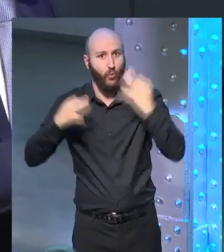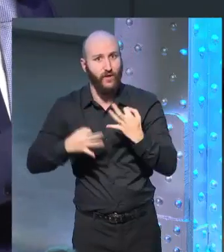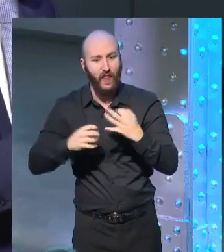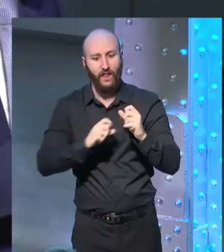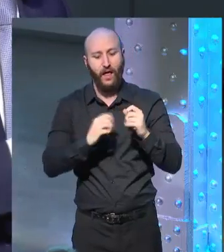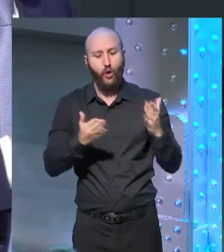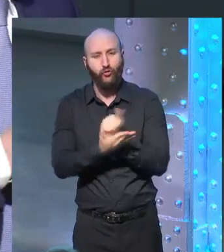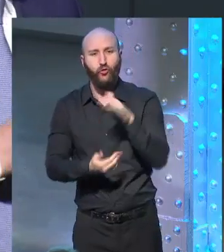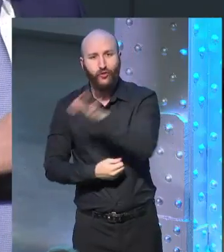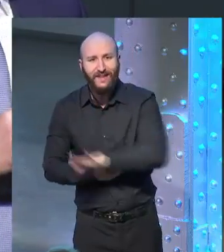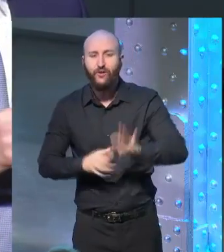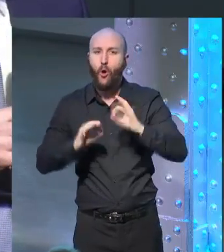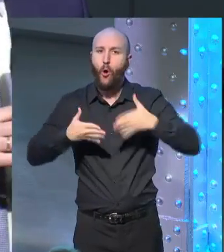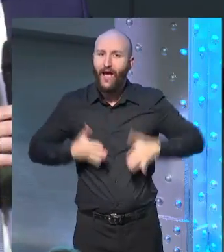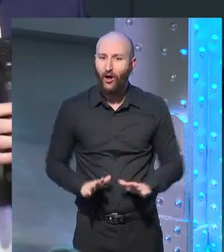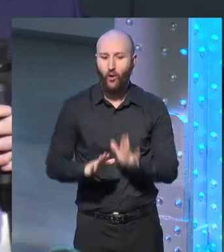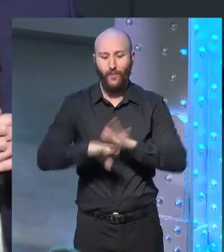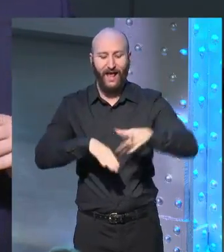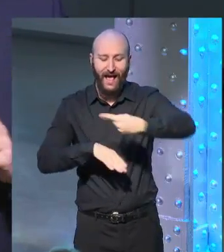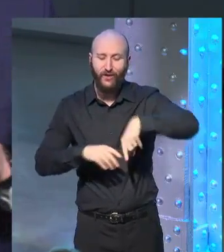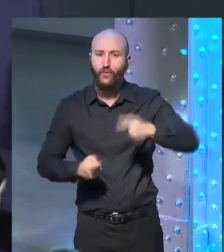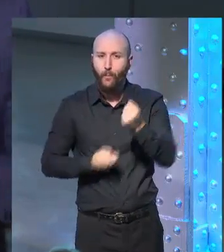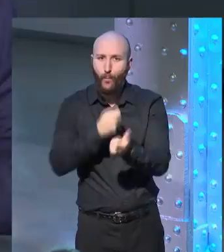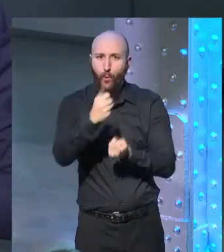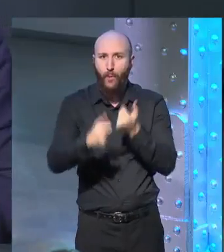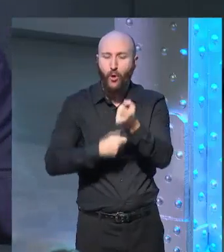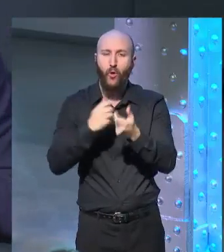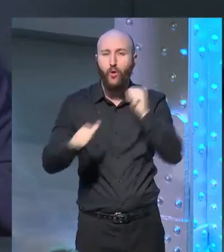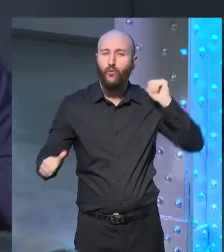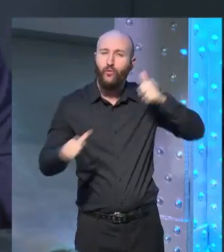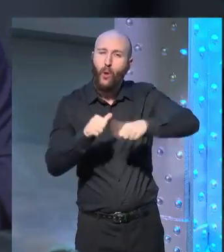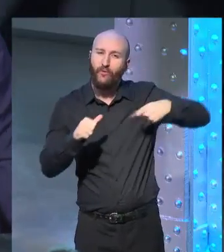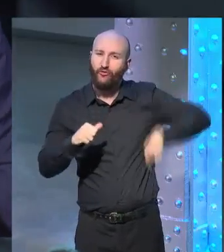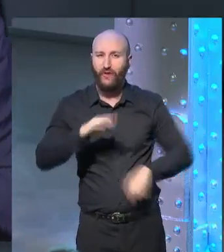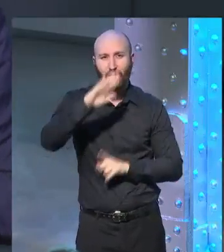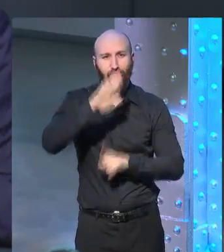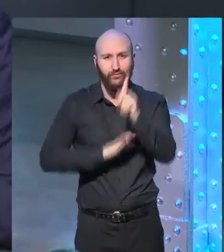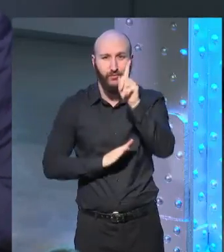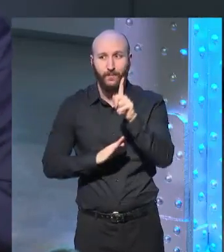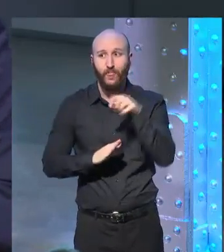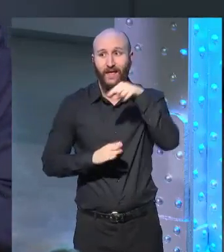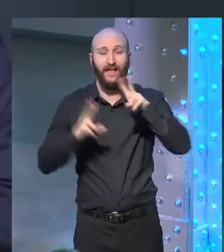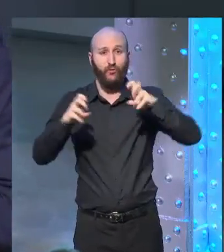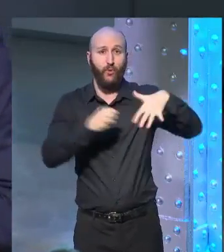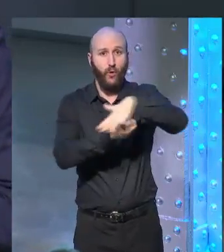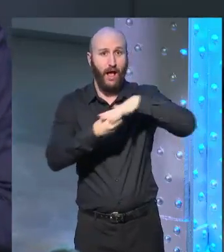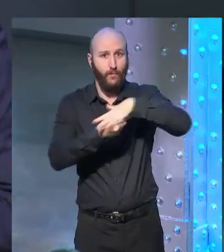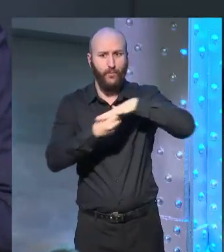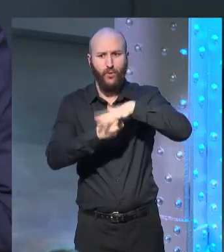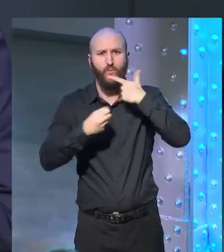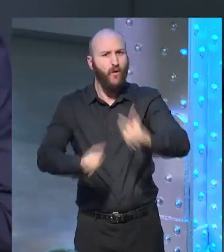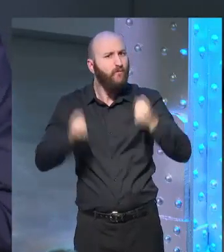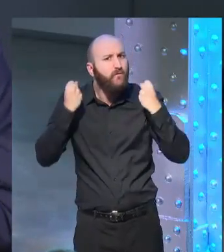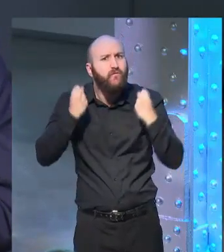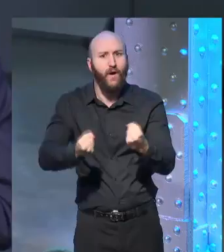menores, para todos nuestros hijos, para que desarrollen su carrera profesional en este nuevo campo, un nuevo campo con un crecimiento enorme y que va a